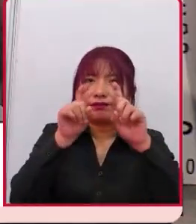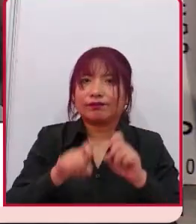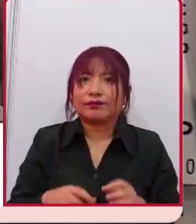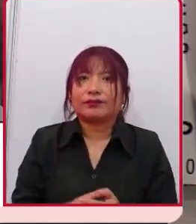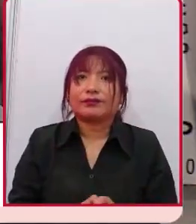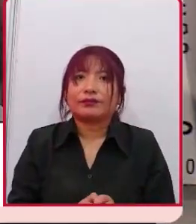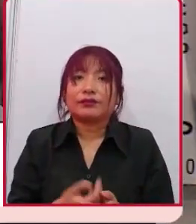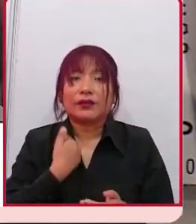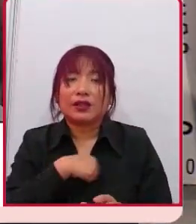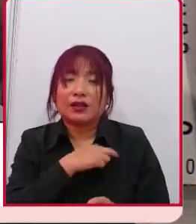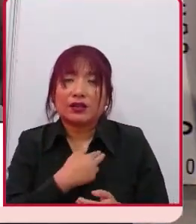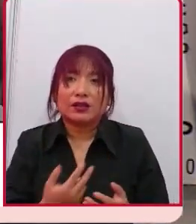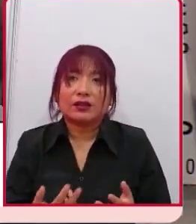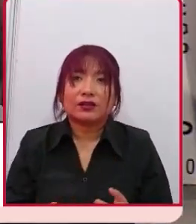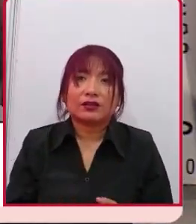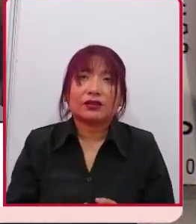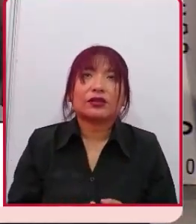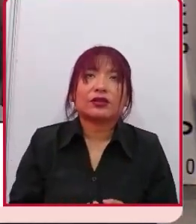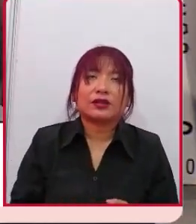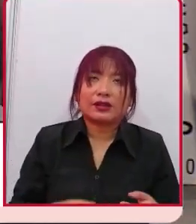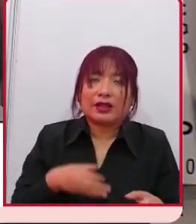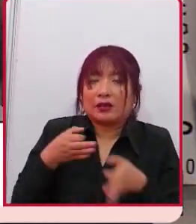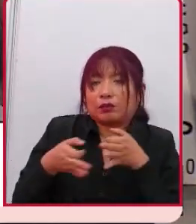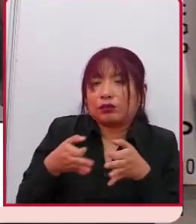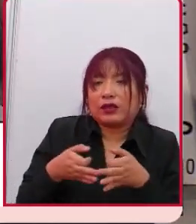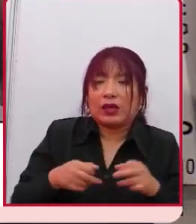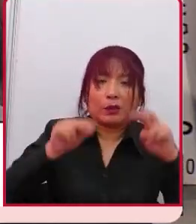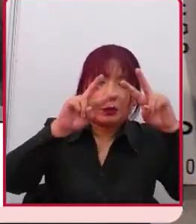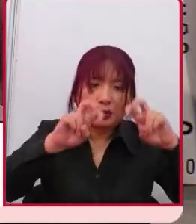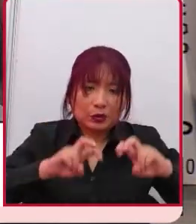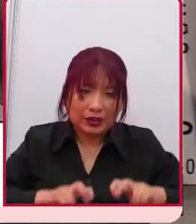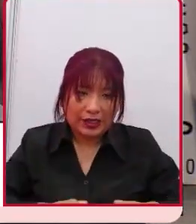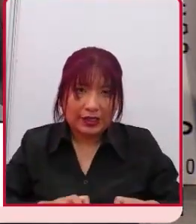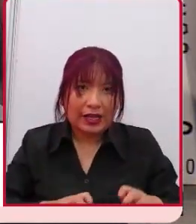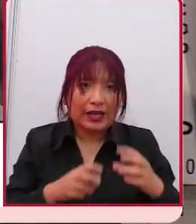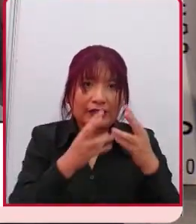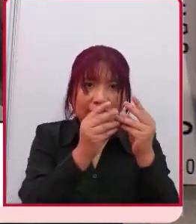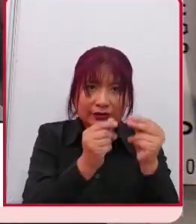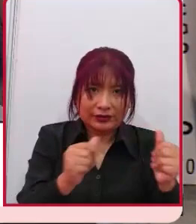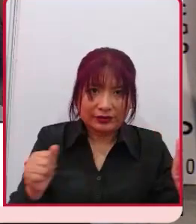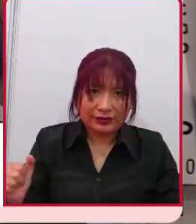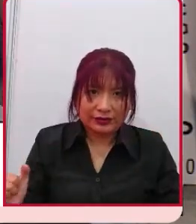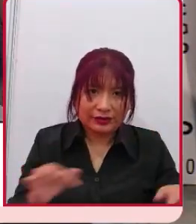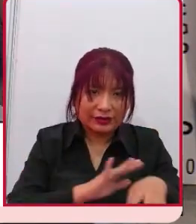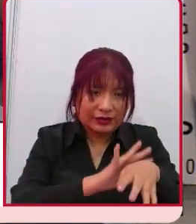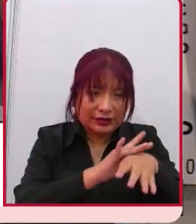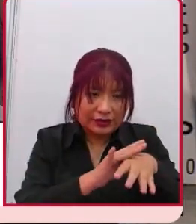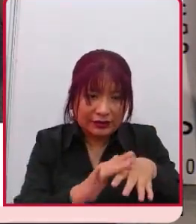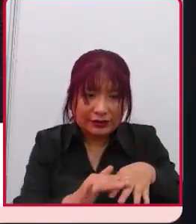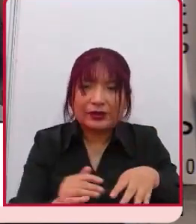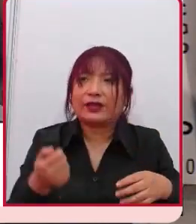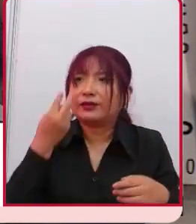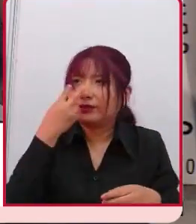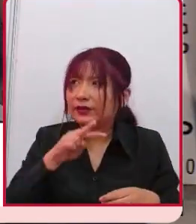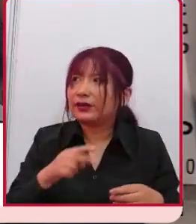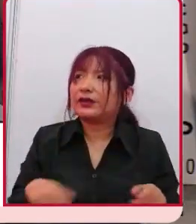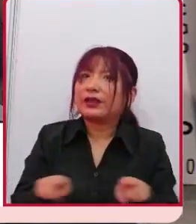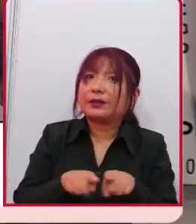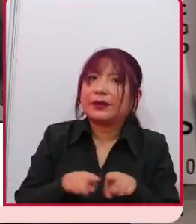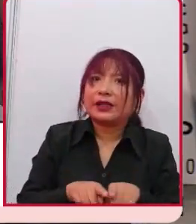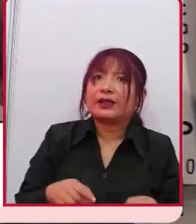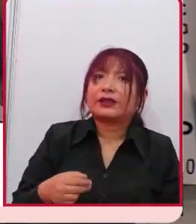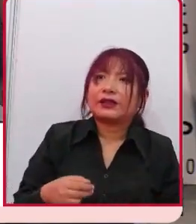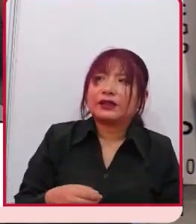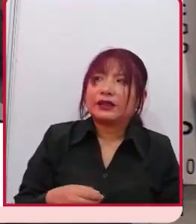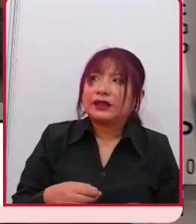Si hablamos del análisis textural, porque me has mostrado una gráfica del análisis textural, ¿también